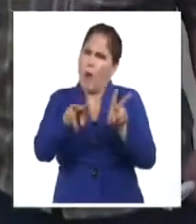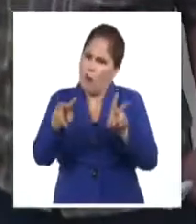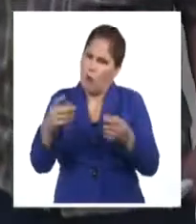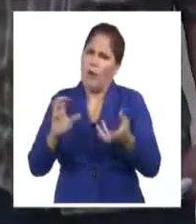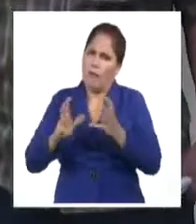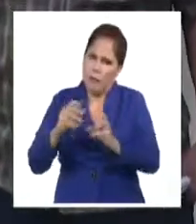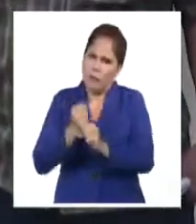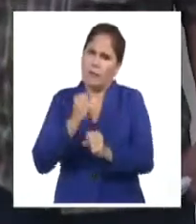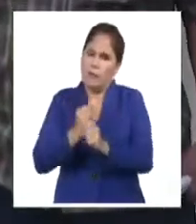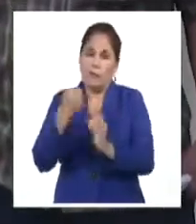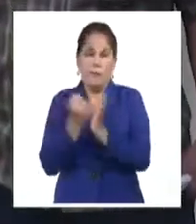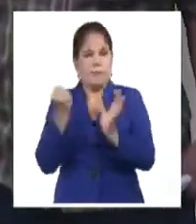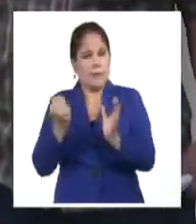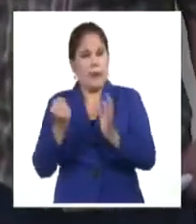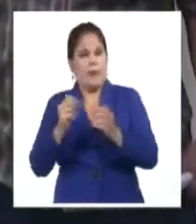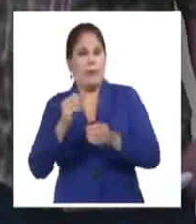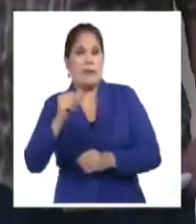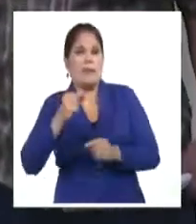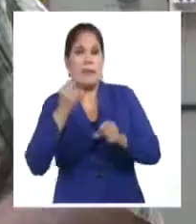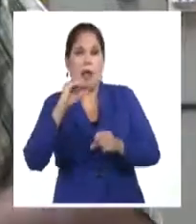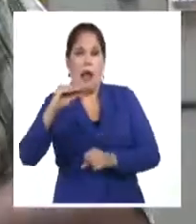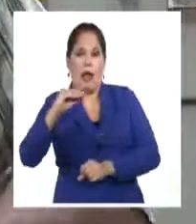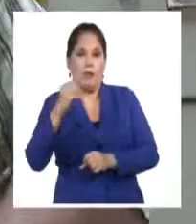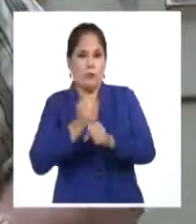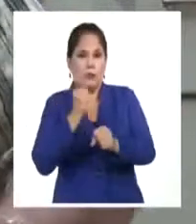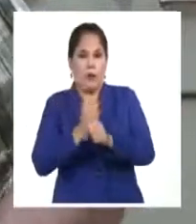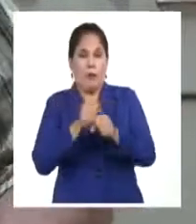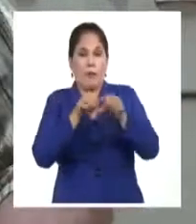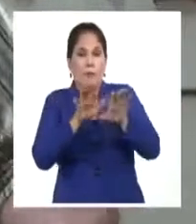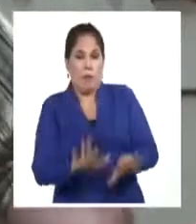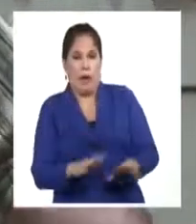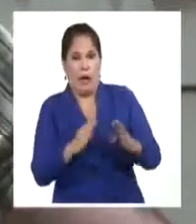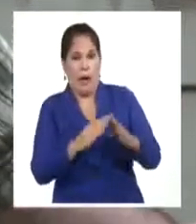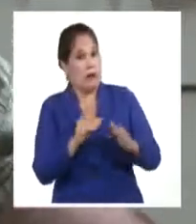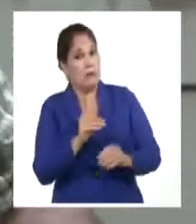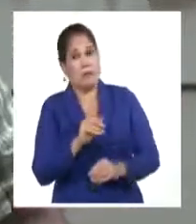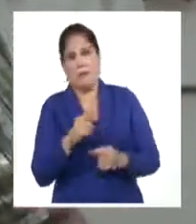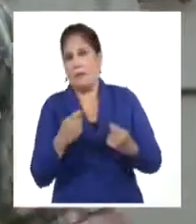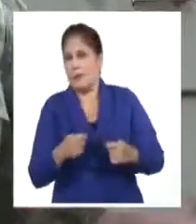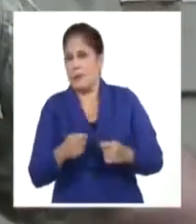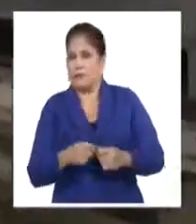variantes para garantizar el salario de los trabajadores que permanecen inactivos.